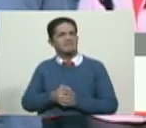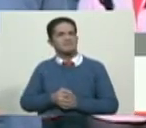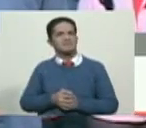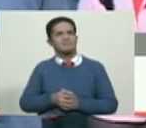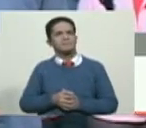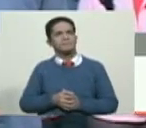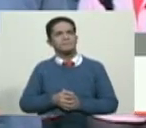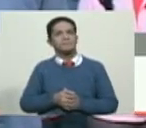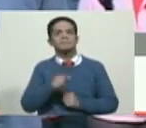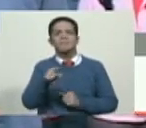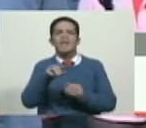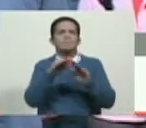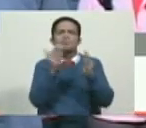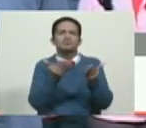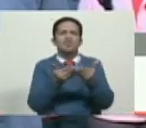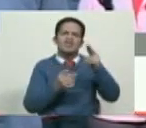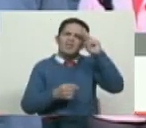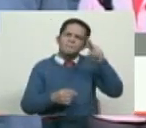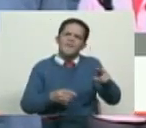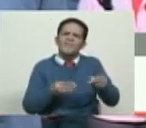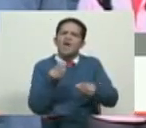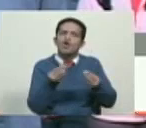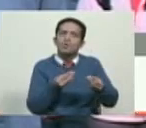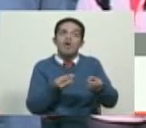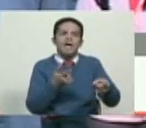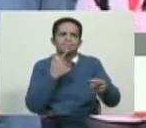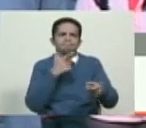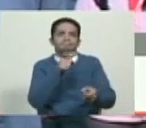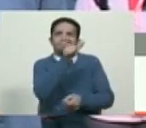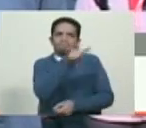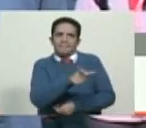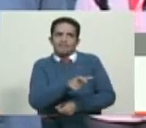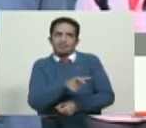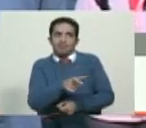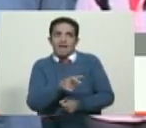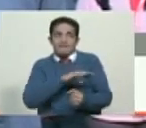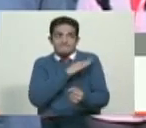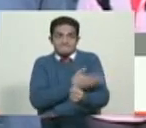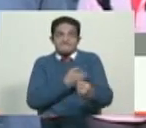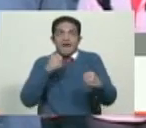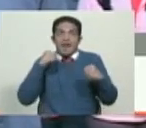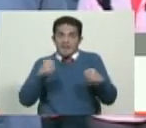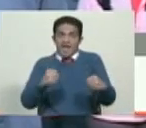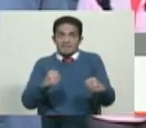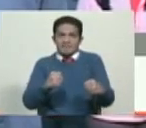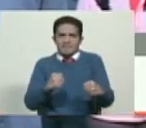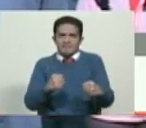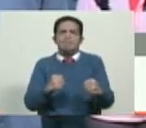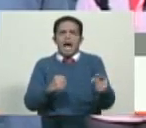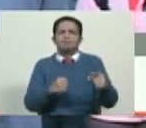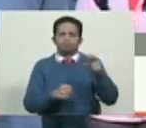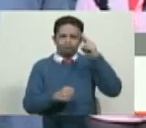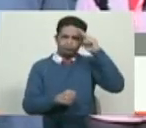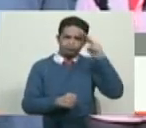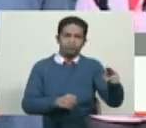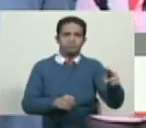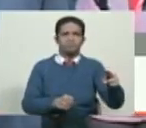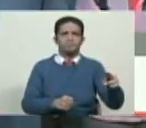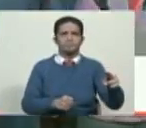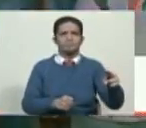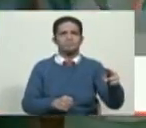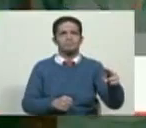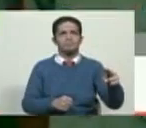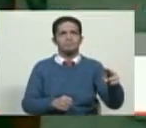En este mundo se respeta a los valientes, a los patriotas, a los corajudos, a los que